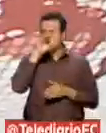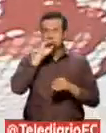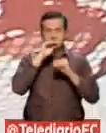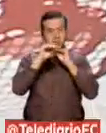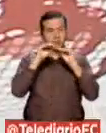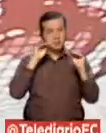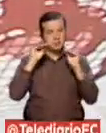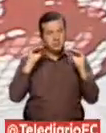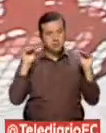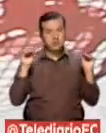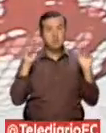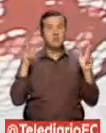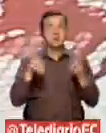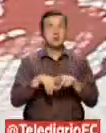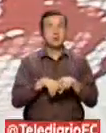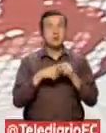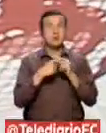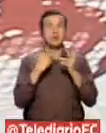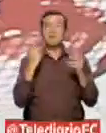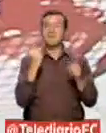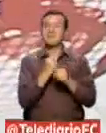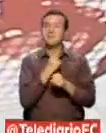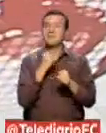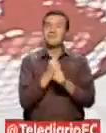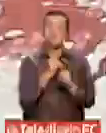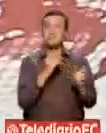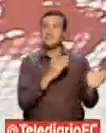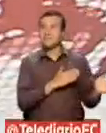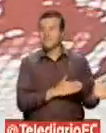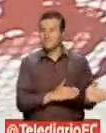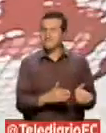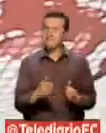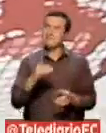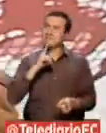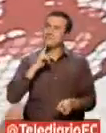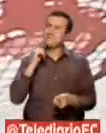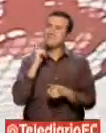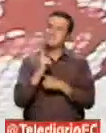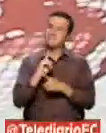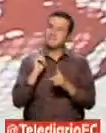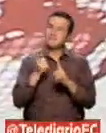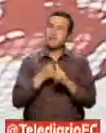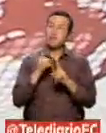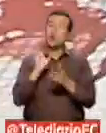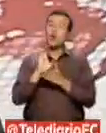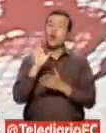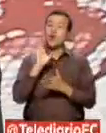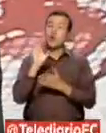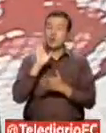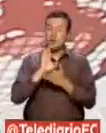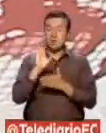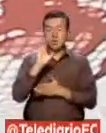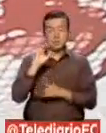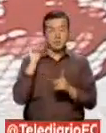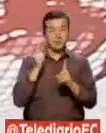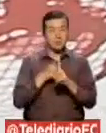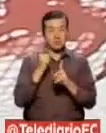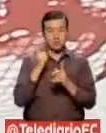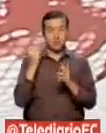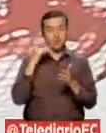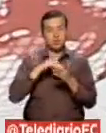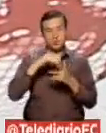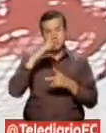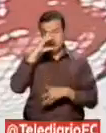para poder empezar a hacer un trabajo de fondo hay que empezar por los colegios, ¿no? Hay que volver a